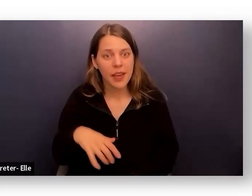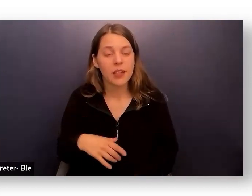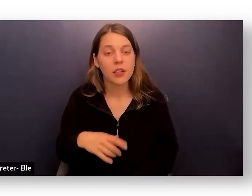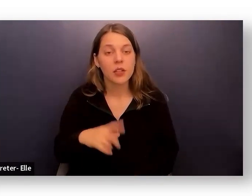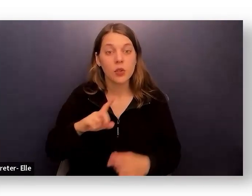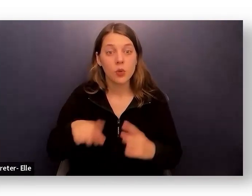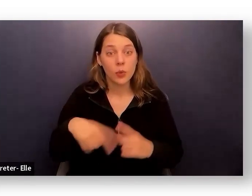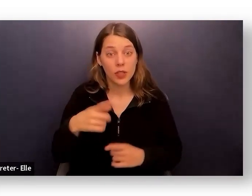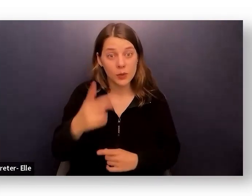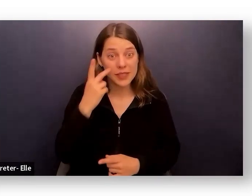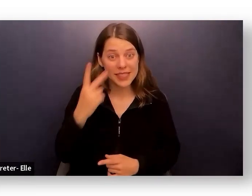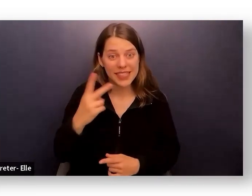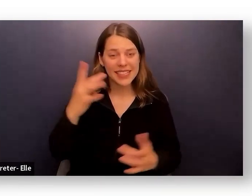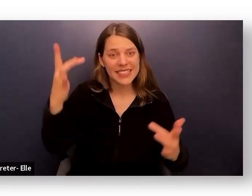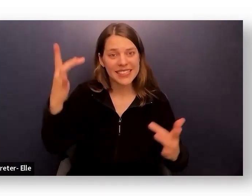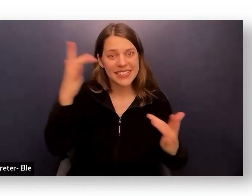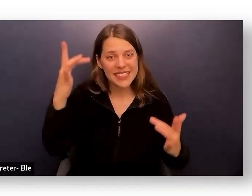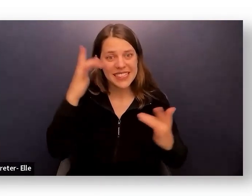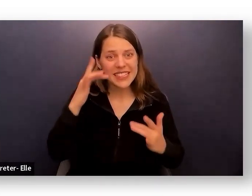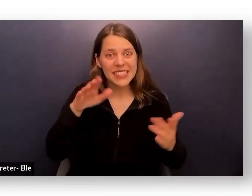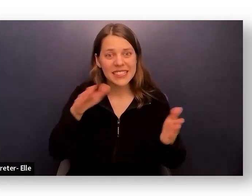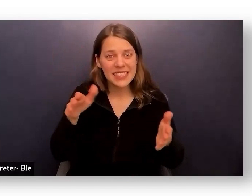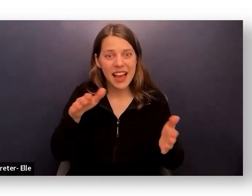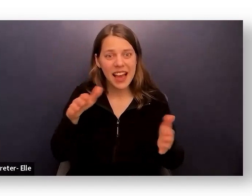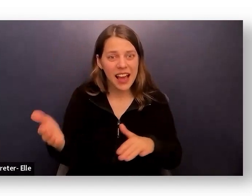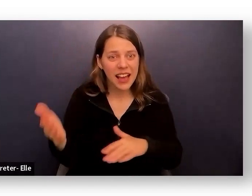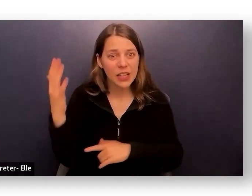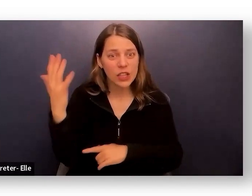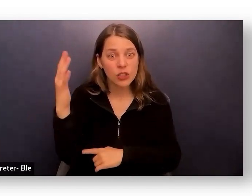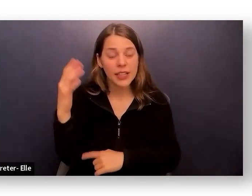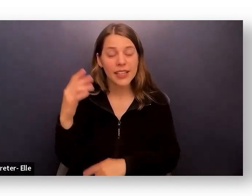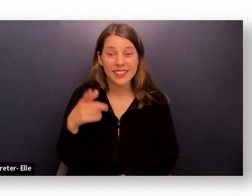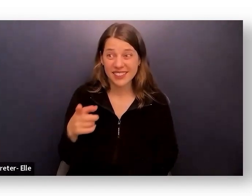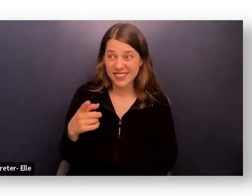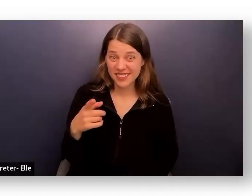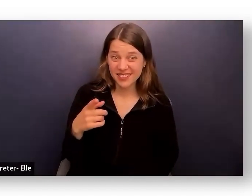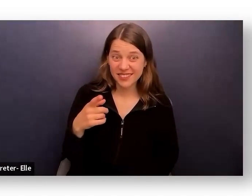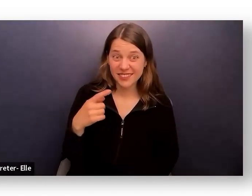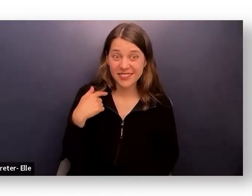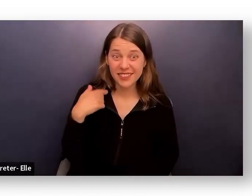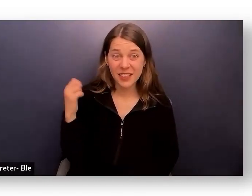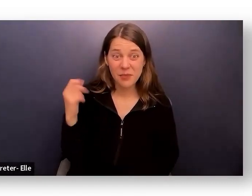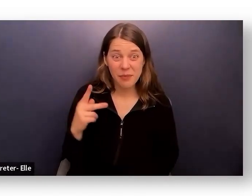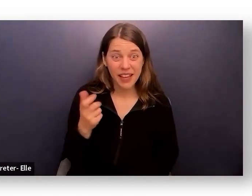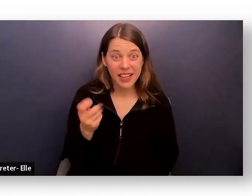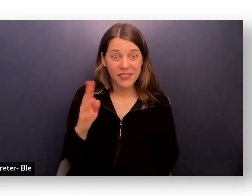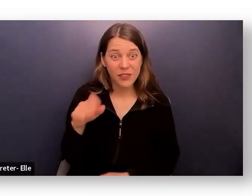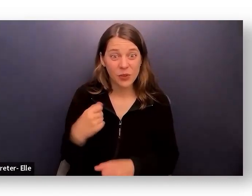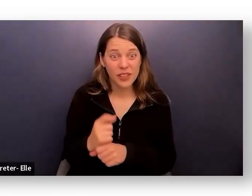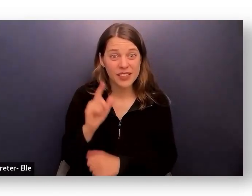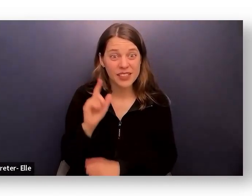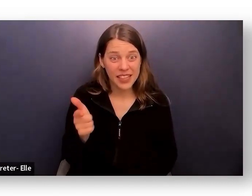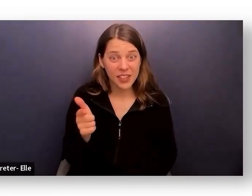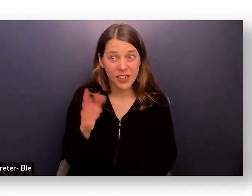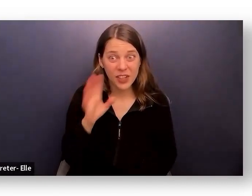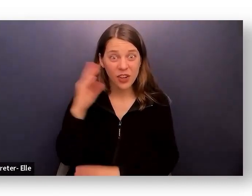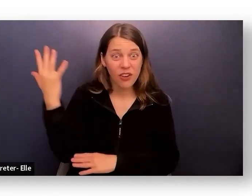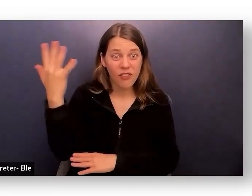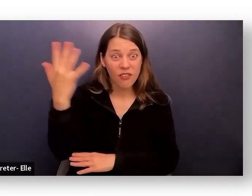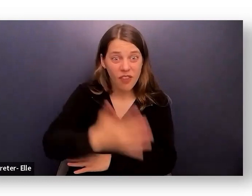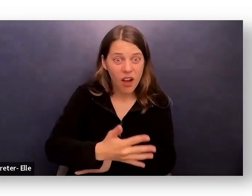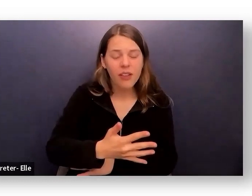Y Laura estaba hablando que eso en el video donde se están los árboles enfermos, los árboles muertos.